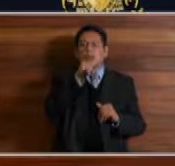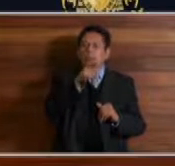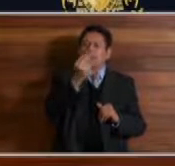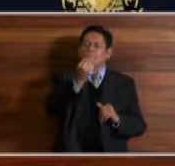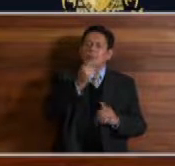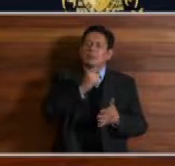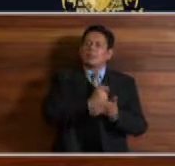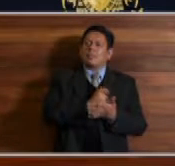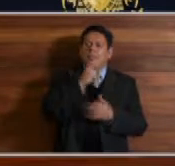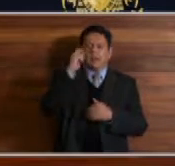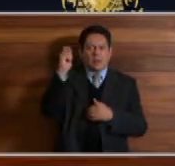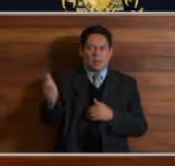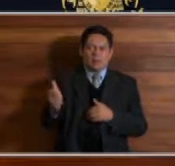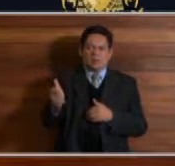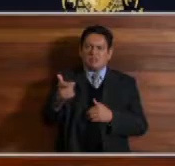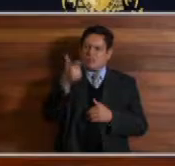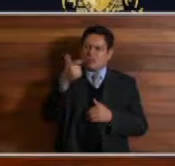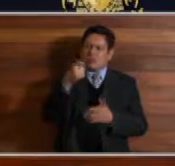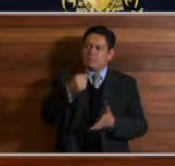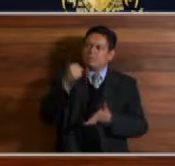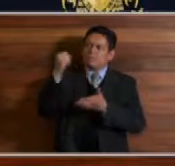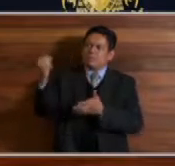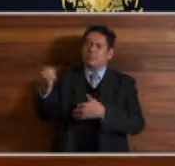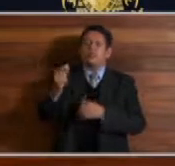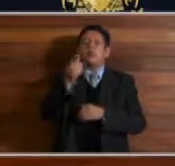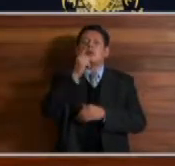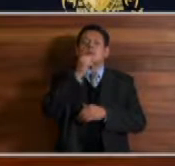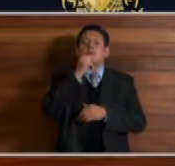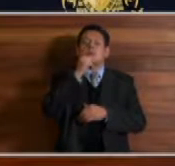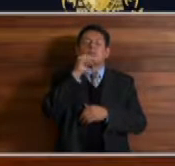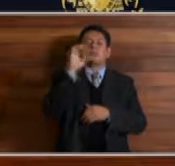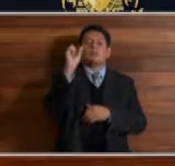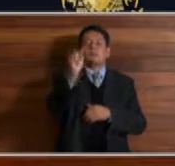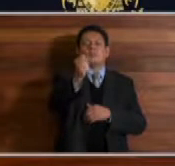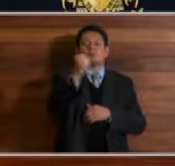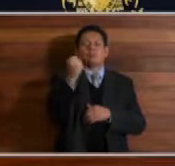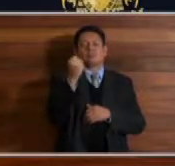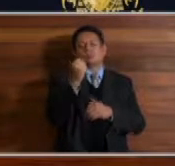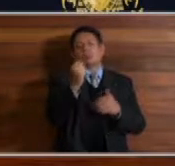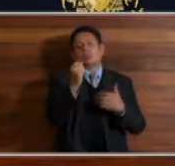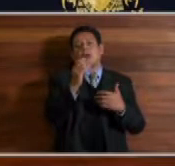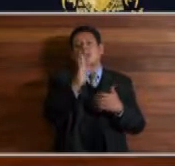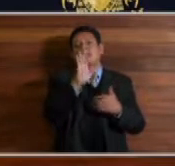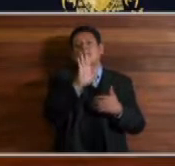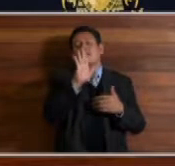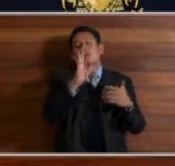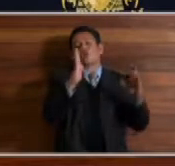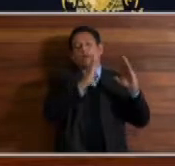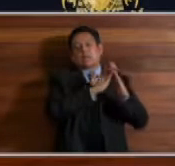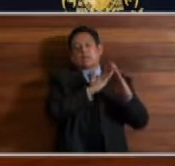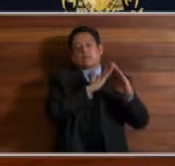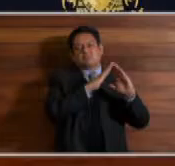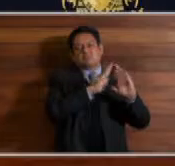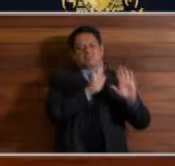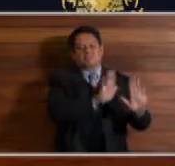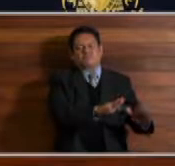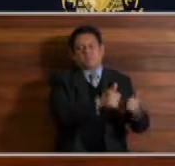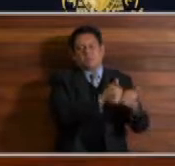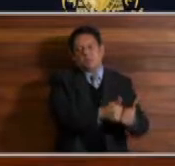más, y lo vamos a arrestarlo, una arrestación domiciliar por una semana como